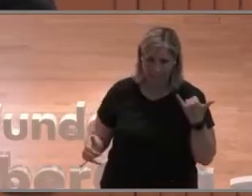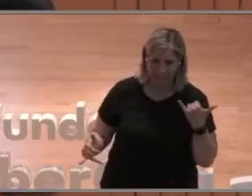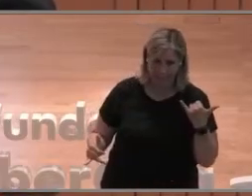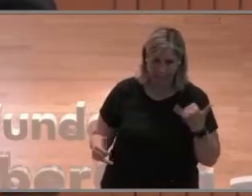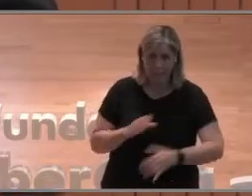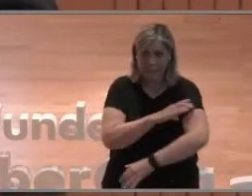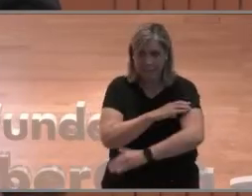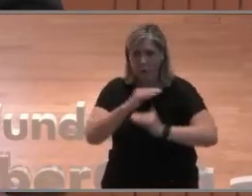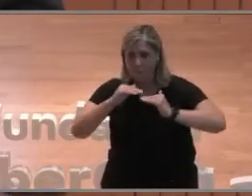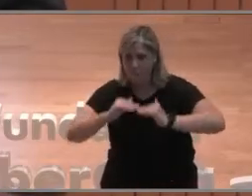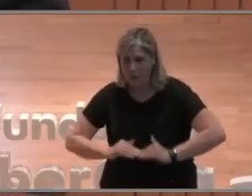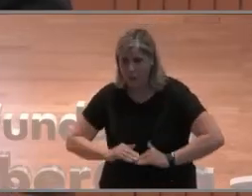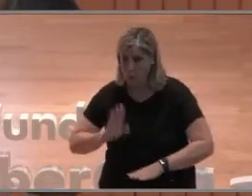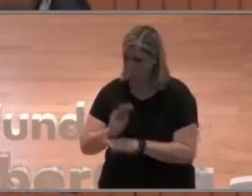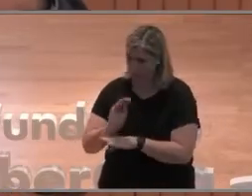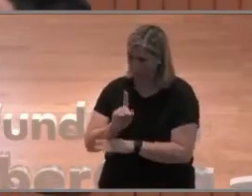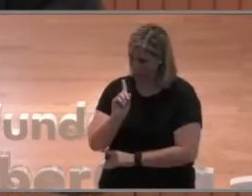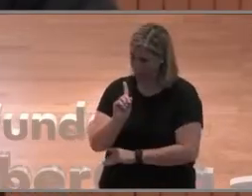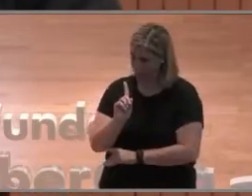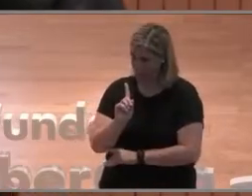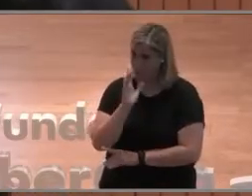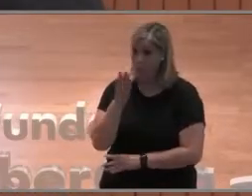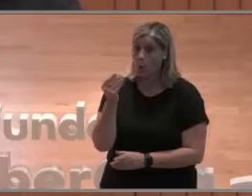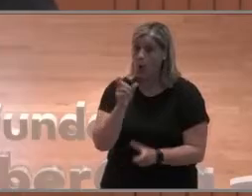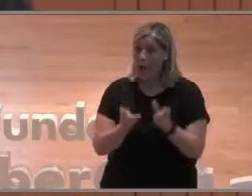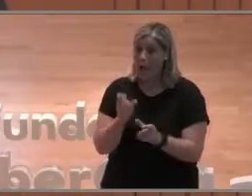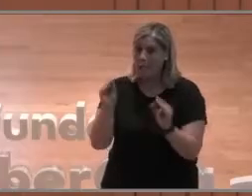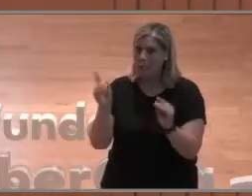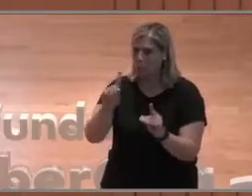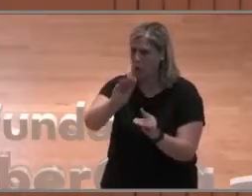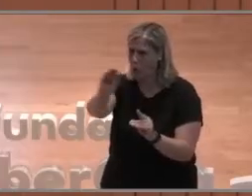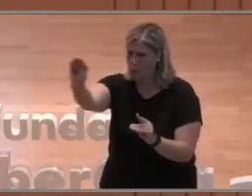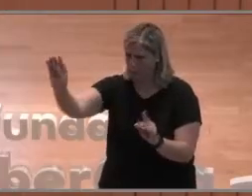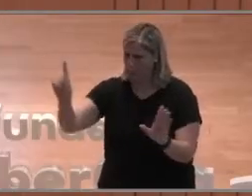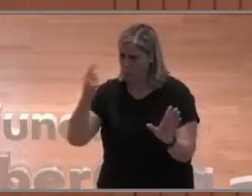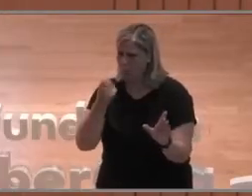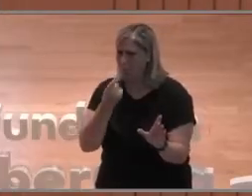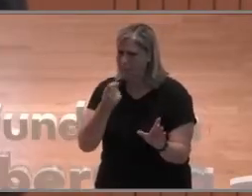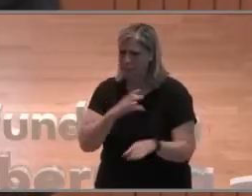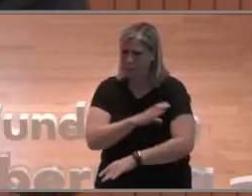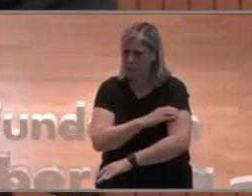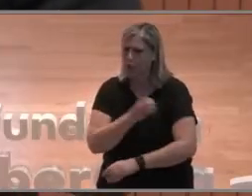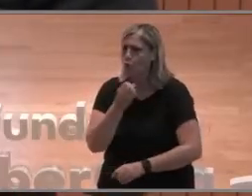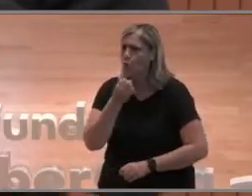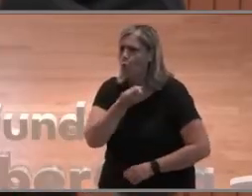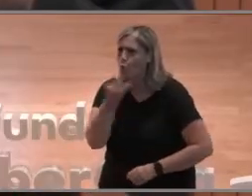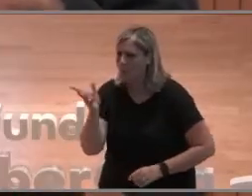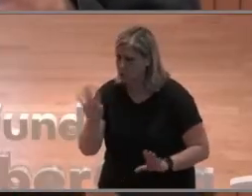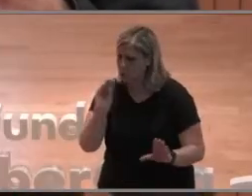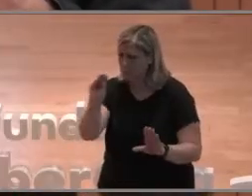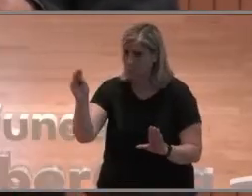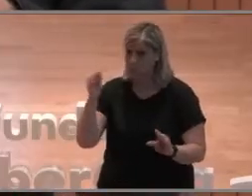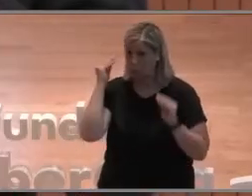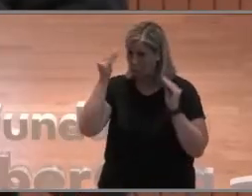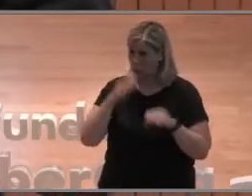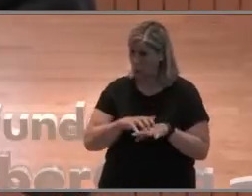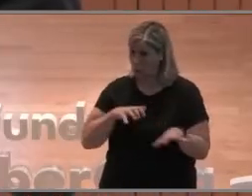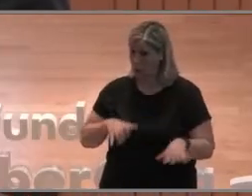baja la tensión. Ojo, ¿cuánta gente? No voy a preguntar cuántos toman hipotensores o fármacos para la tensión, yo creo que casi todos,